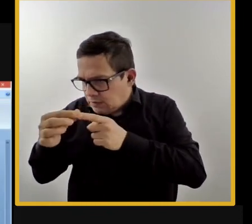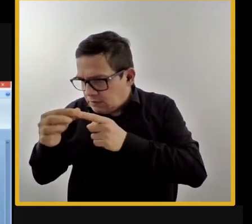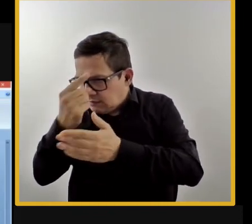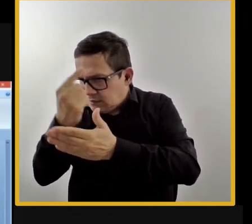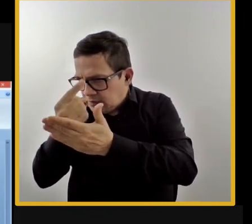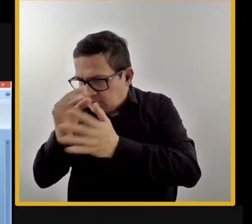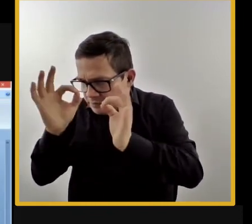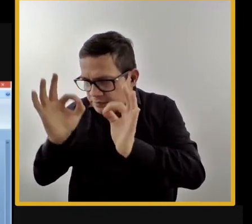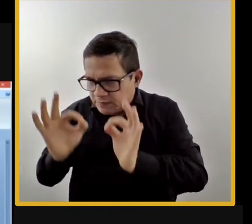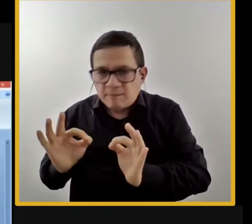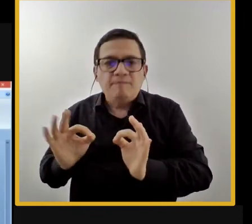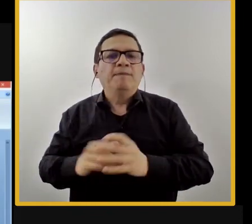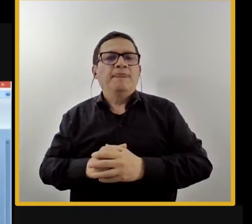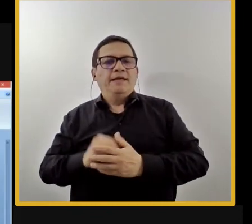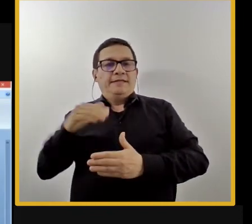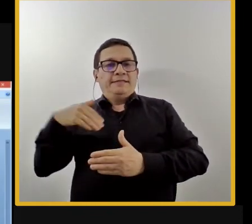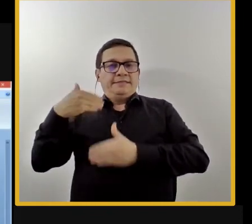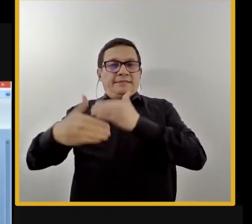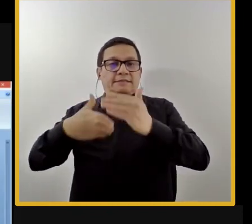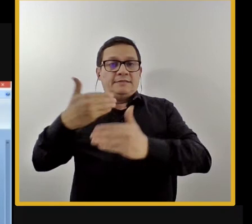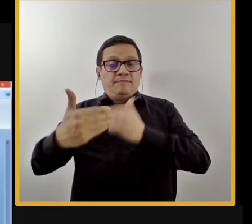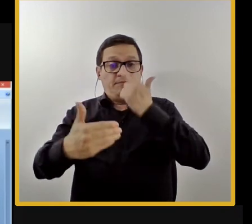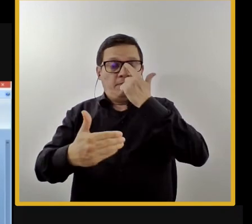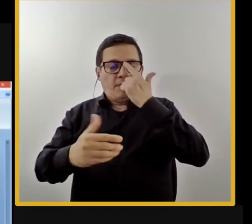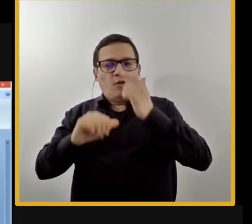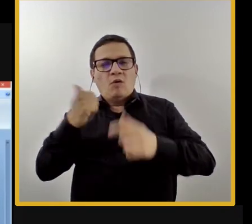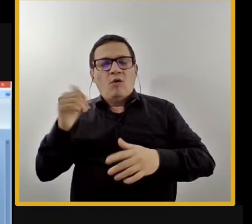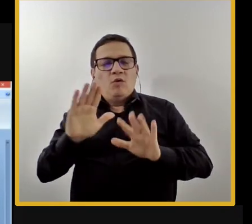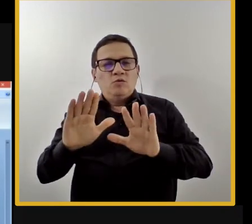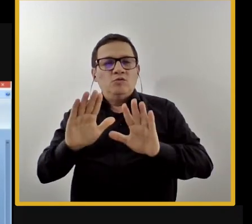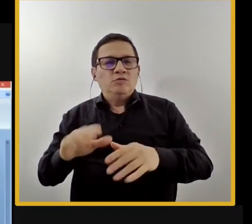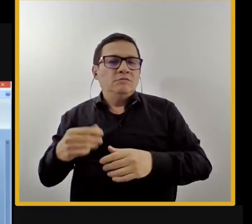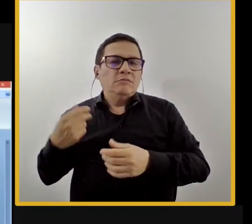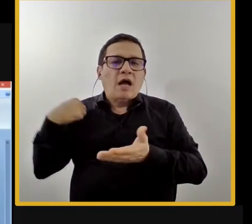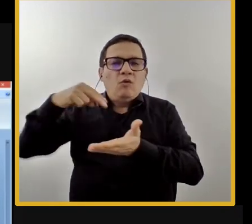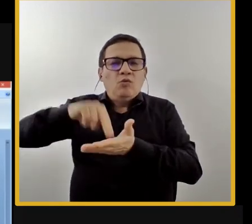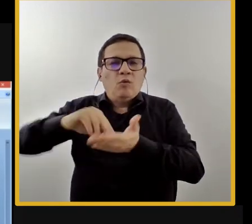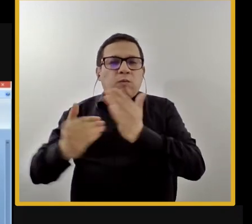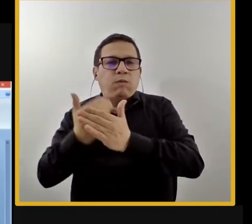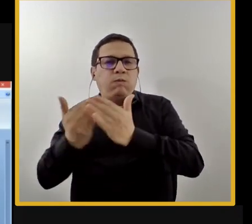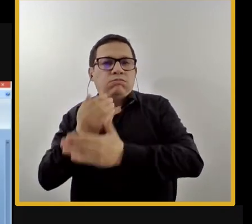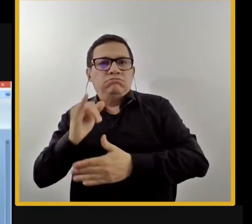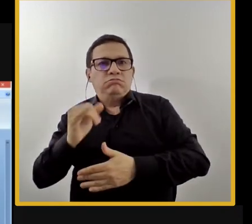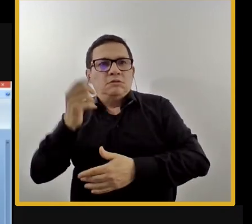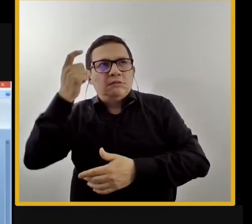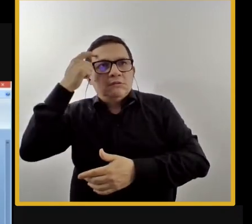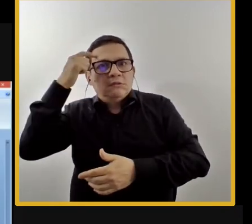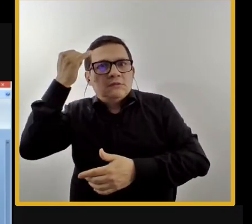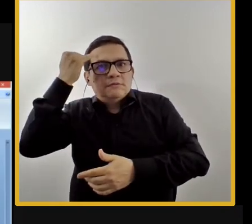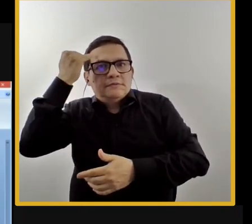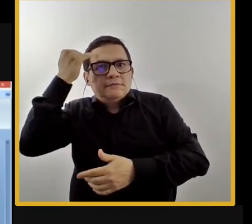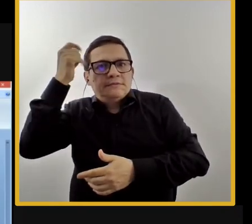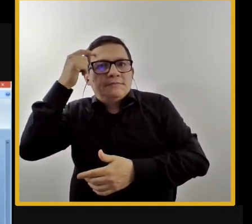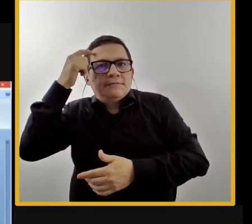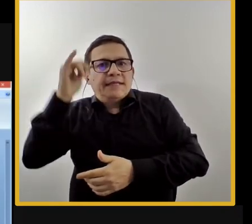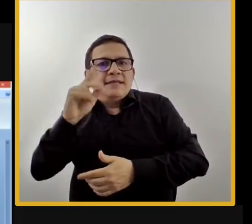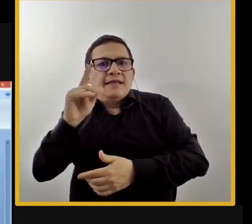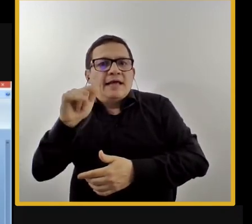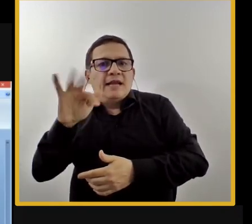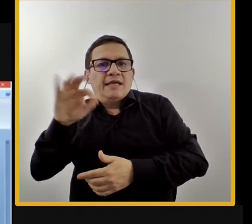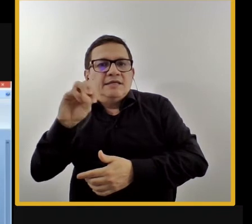Aquí encontramos más adelante, dentro de los autores modernos, el idealismo trascendental de Kant,